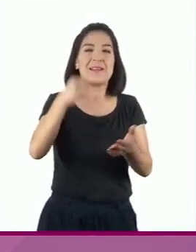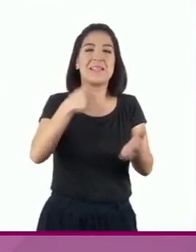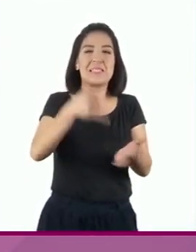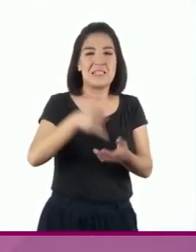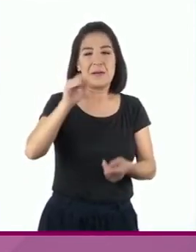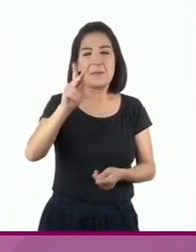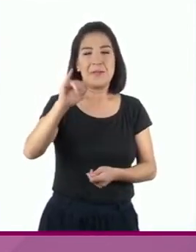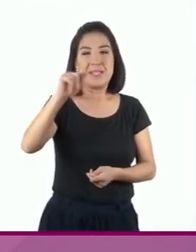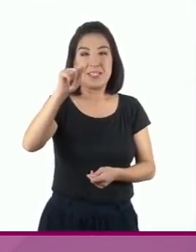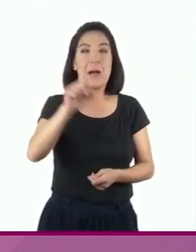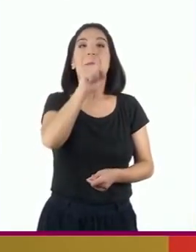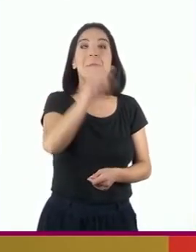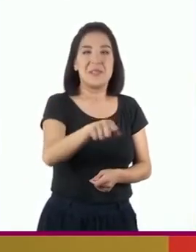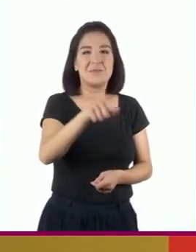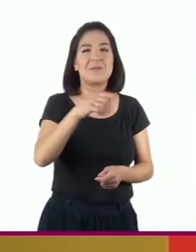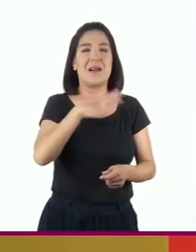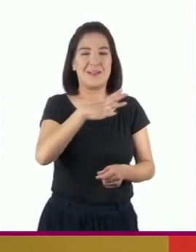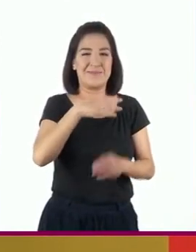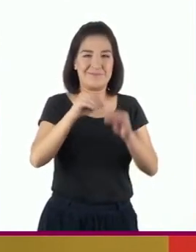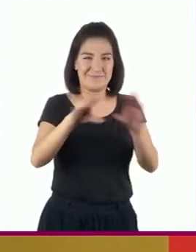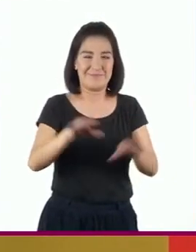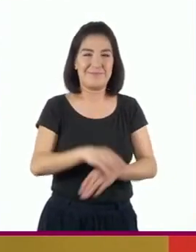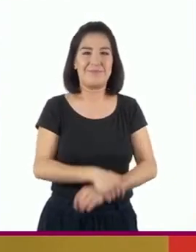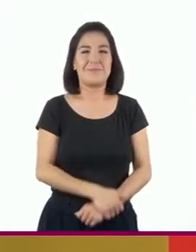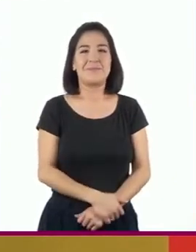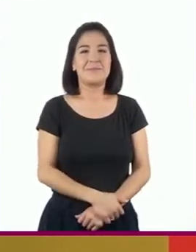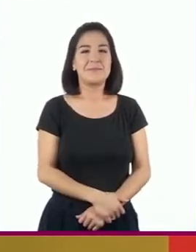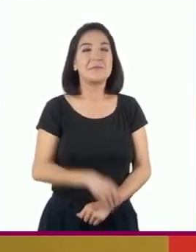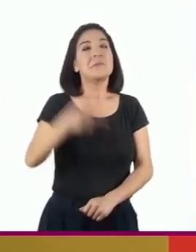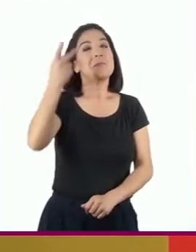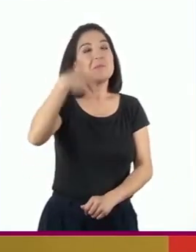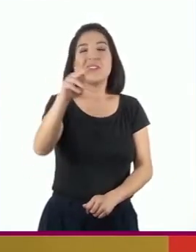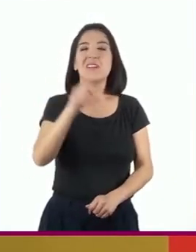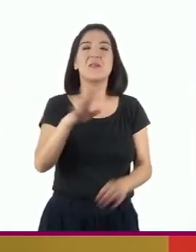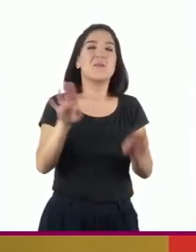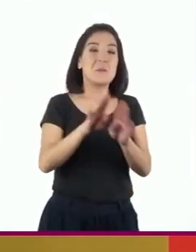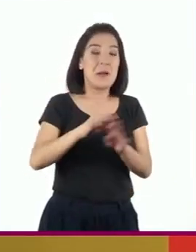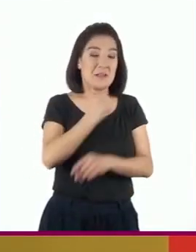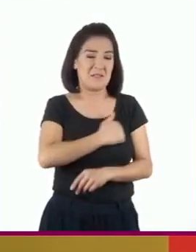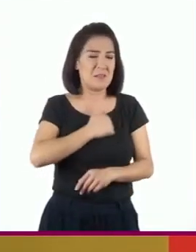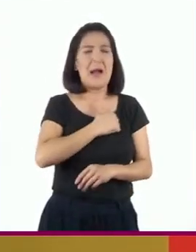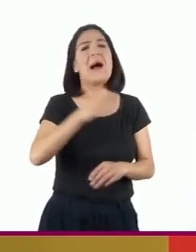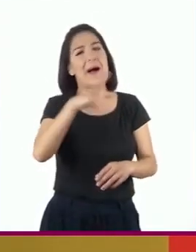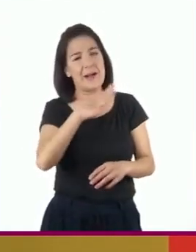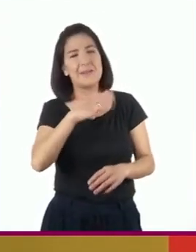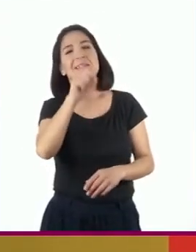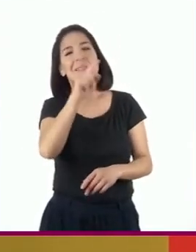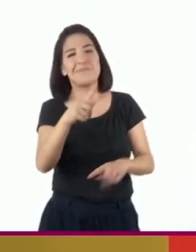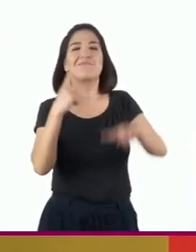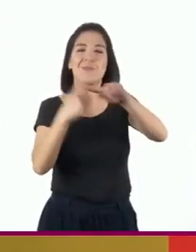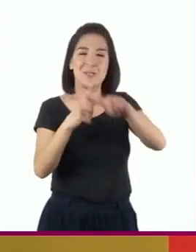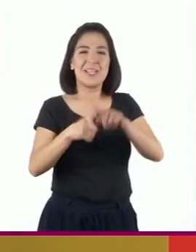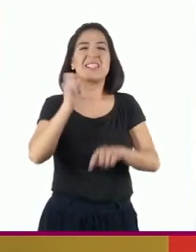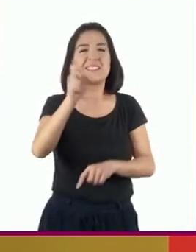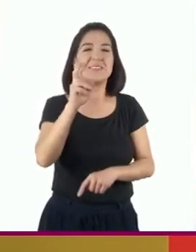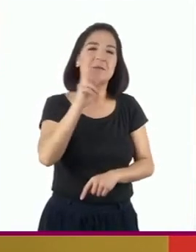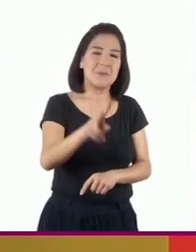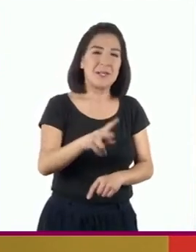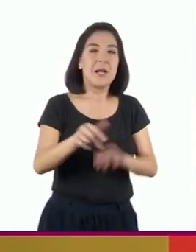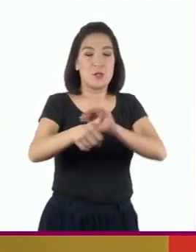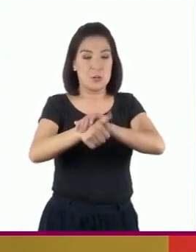En junio de 2012 hubo una lamentable noticia. Murió el solitario George, una